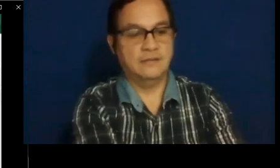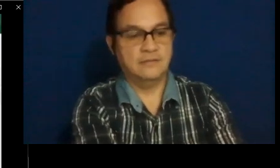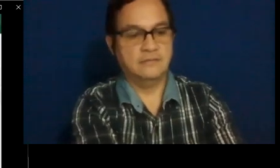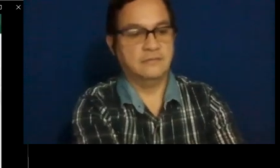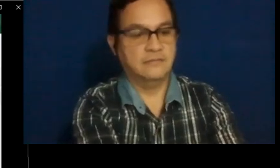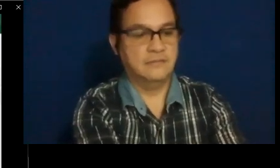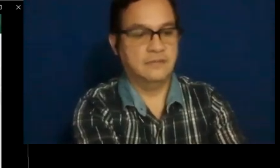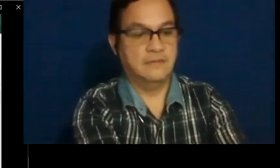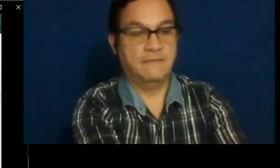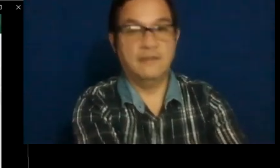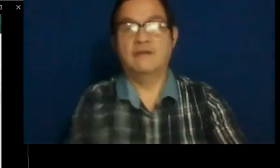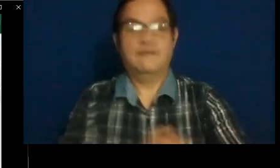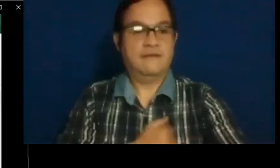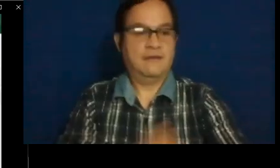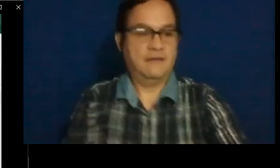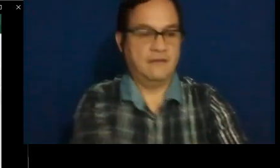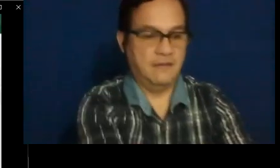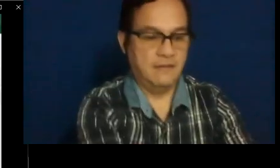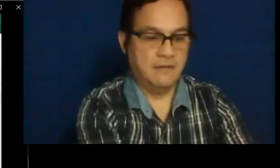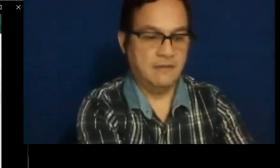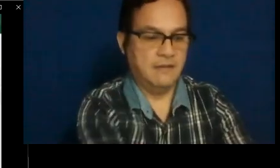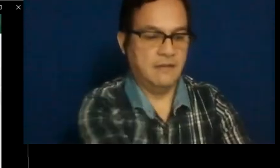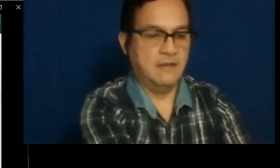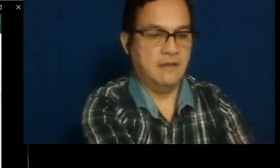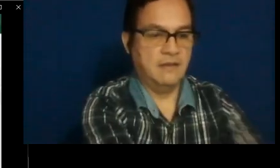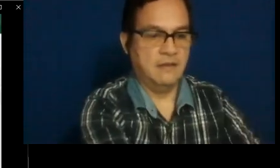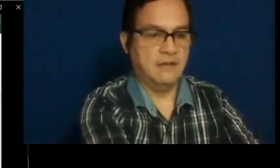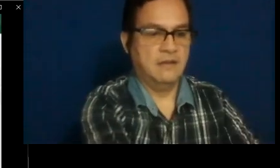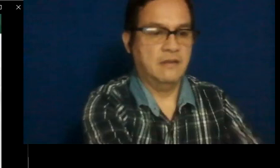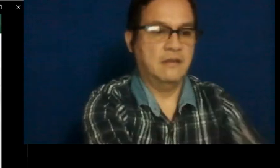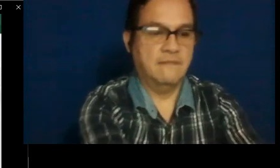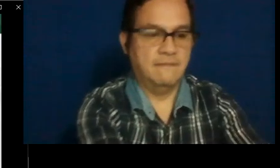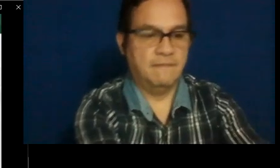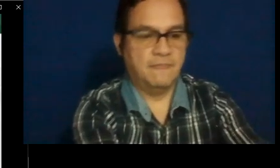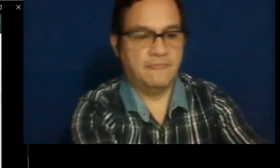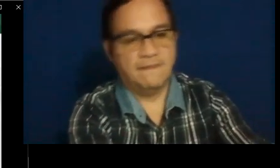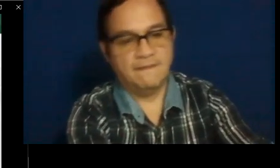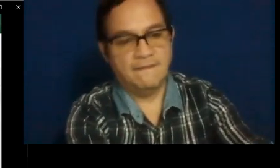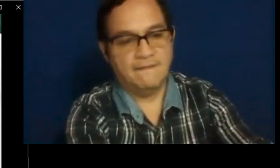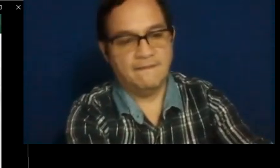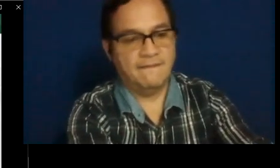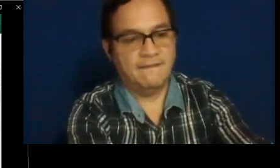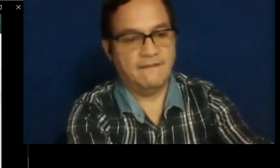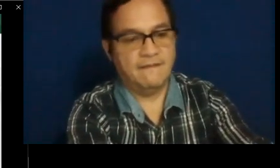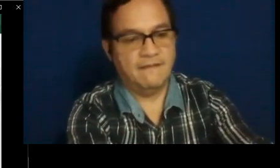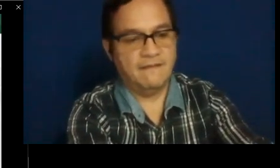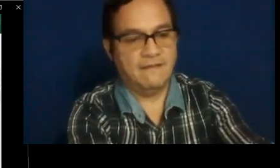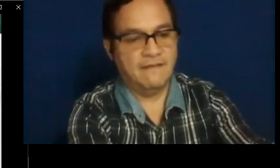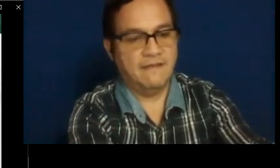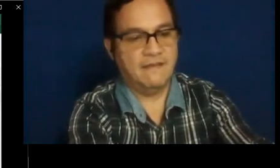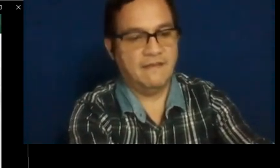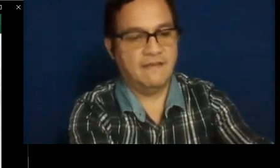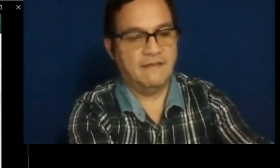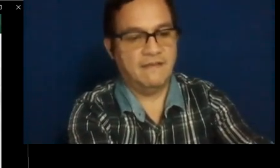Por favor, tengan en cuenta cómo es que viene la gráfica. ¿Listo? Cómo viene la gráfica. Y aquí tengo la ecuación. Entonces,